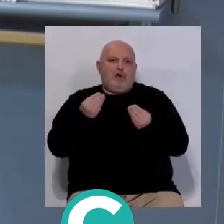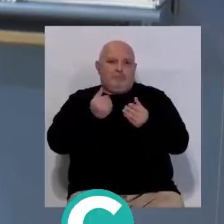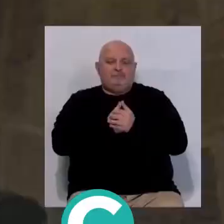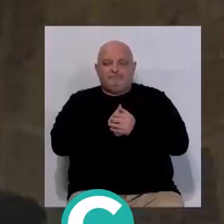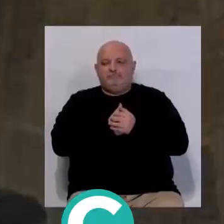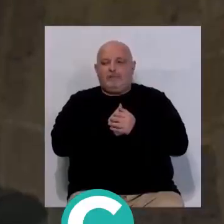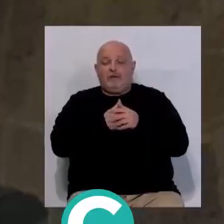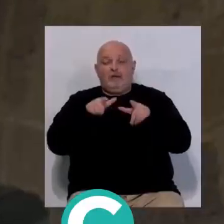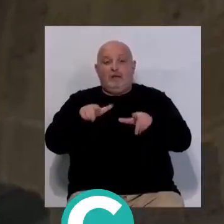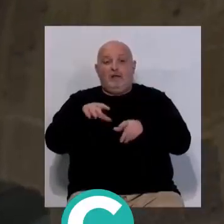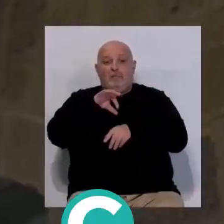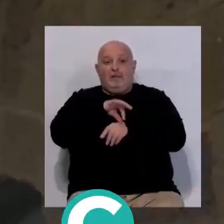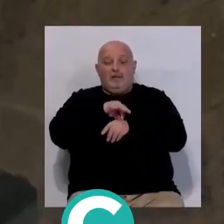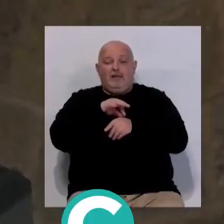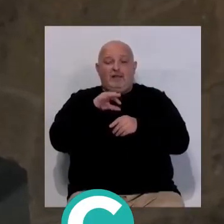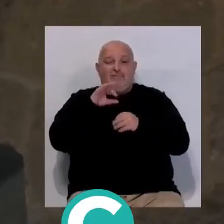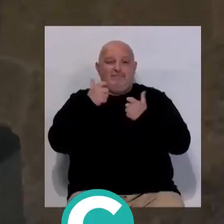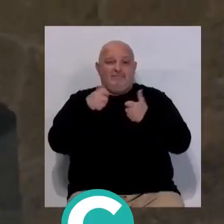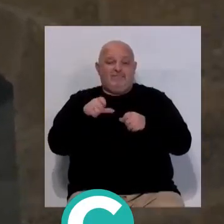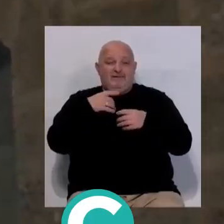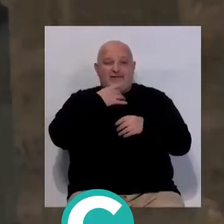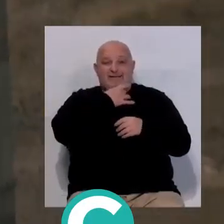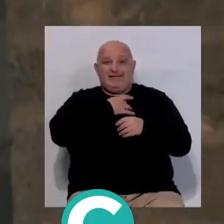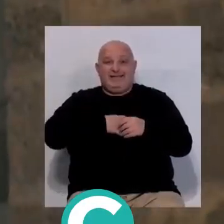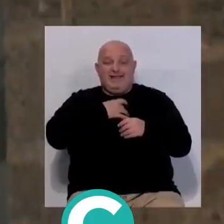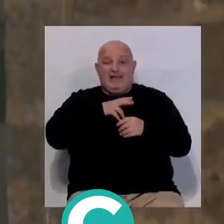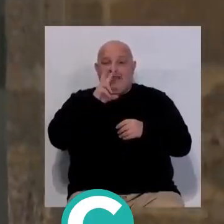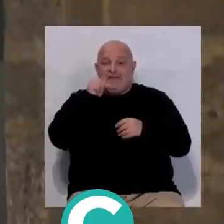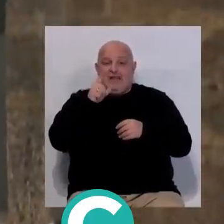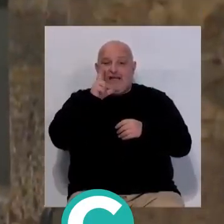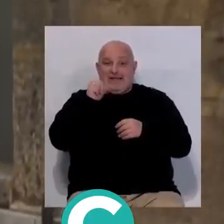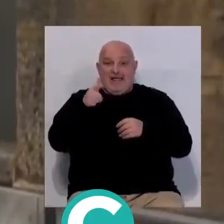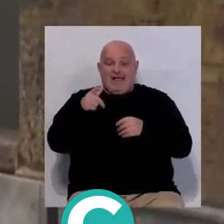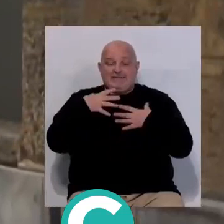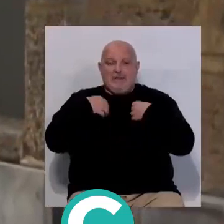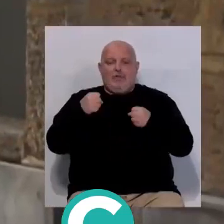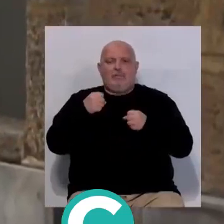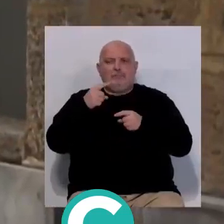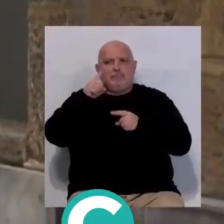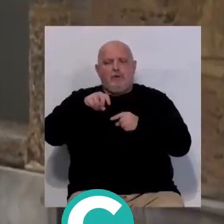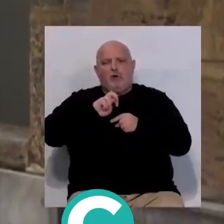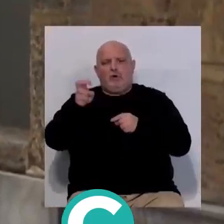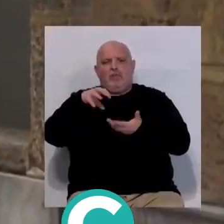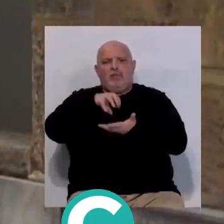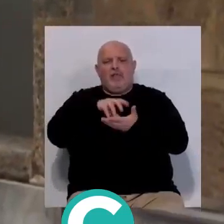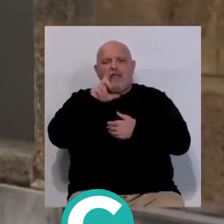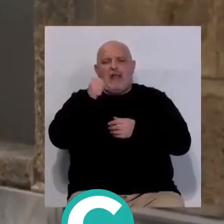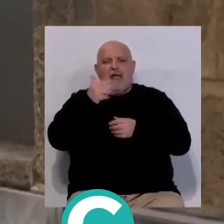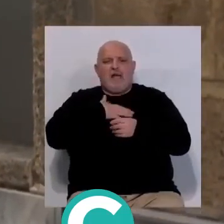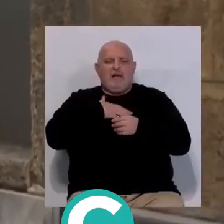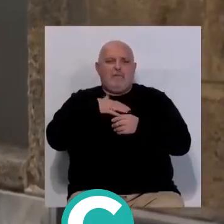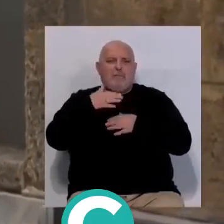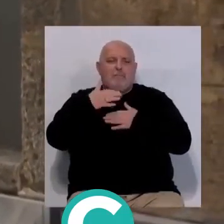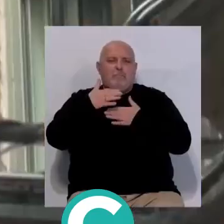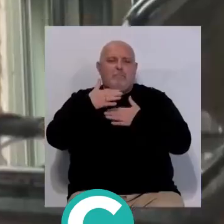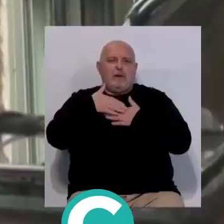La Unidad Médico-Quirúrgica para Enfermedades Torácicas de HLA La Salud se extiende también al Centro HLA Puerta